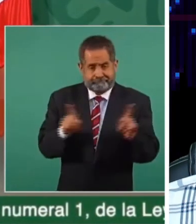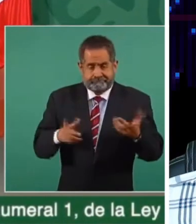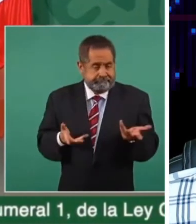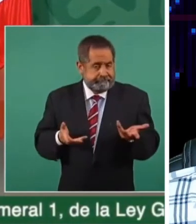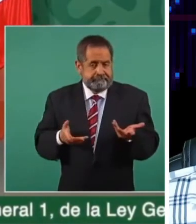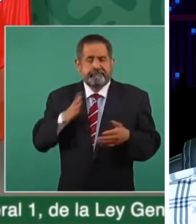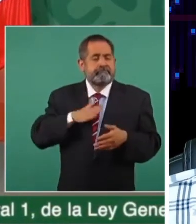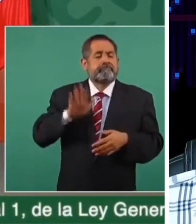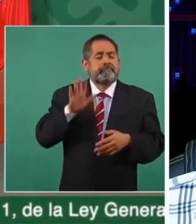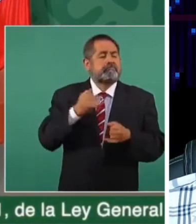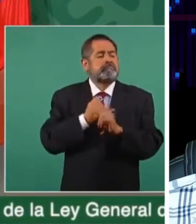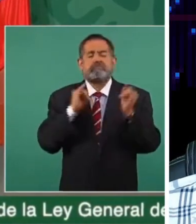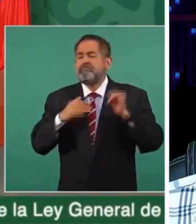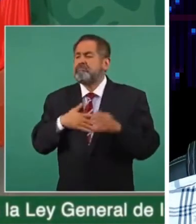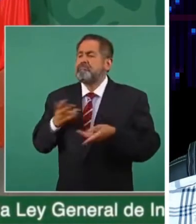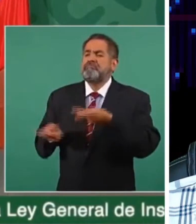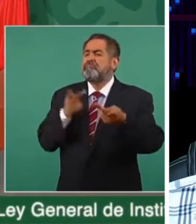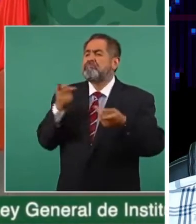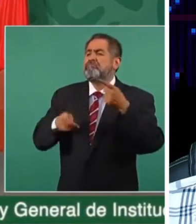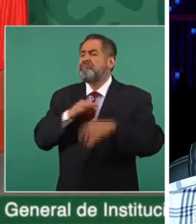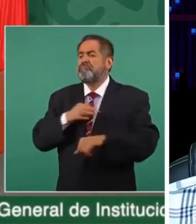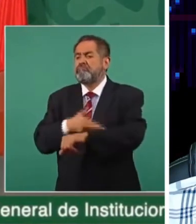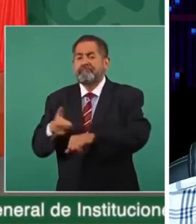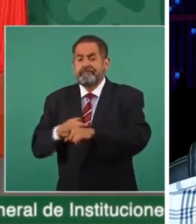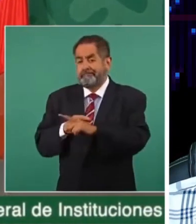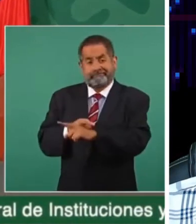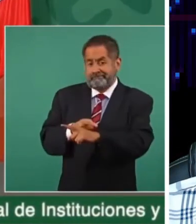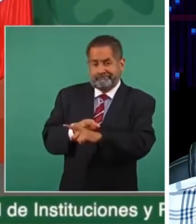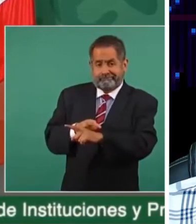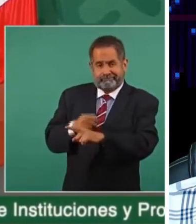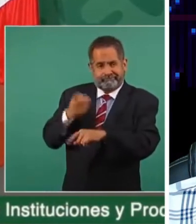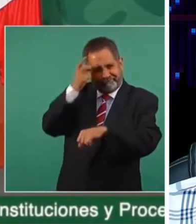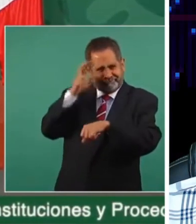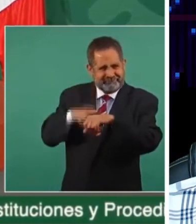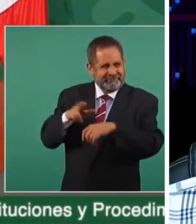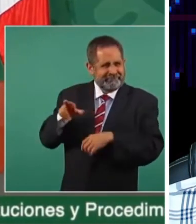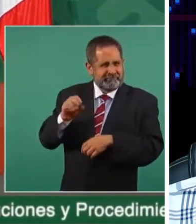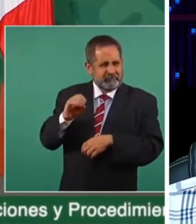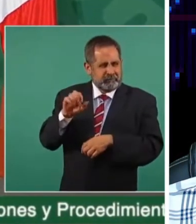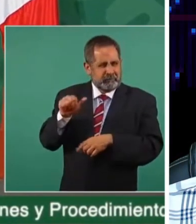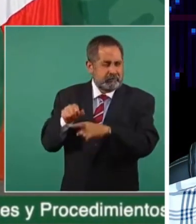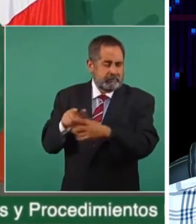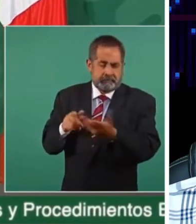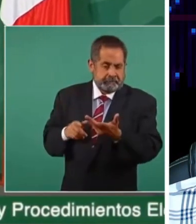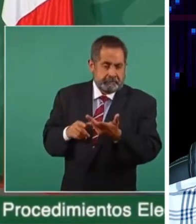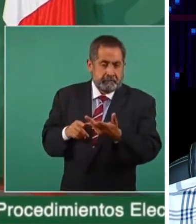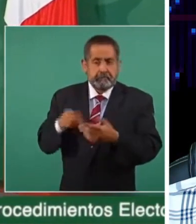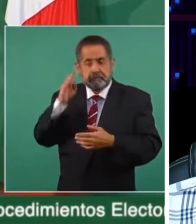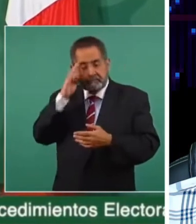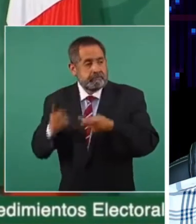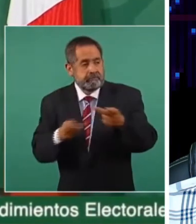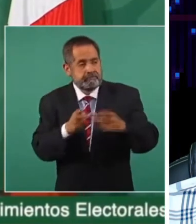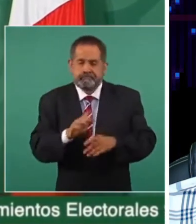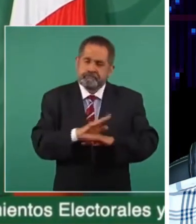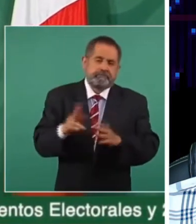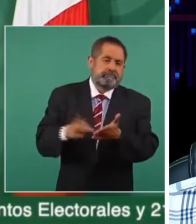o que asume que no necesita consultar a los Estados miembros. Entonces, eso ha sido un